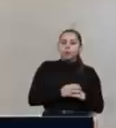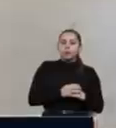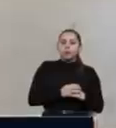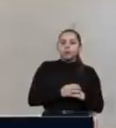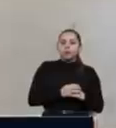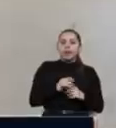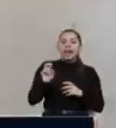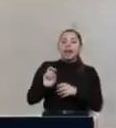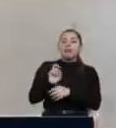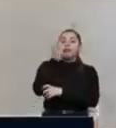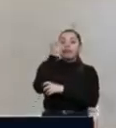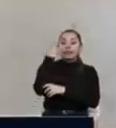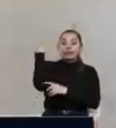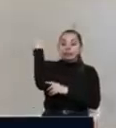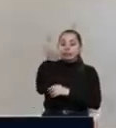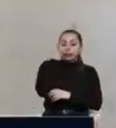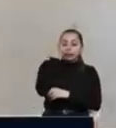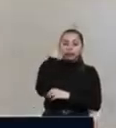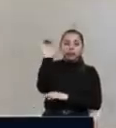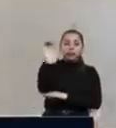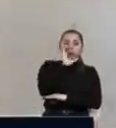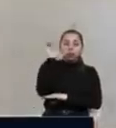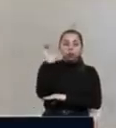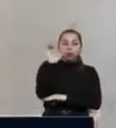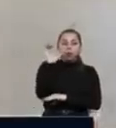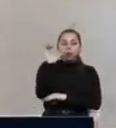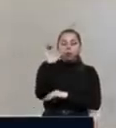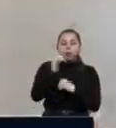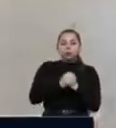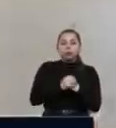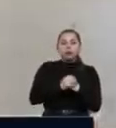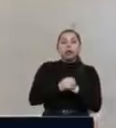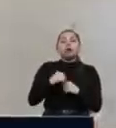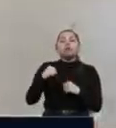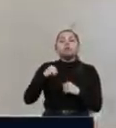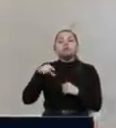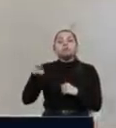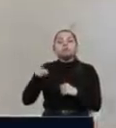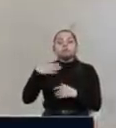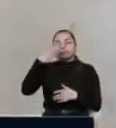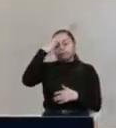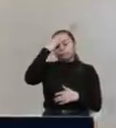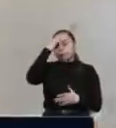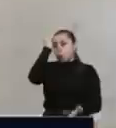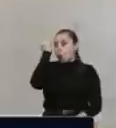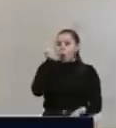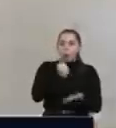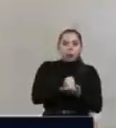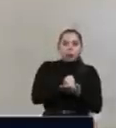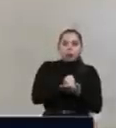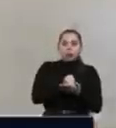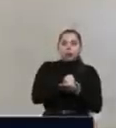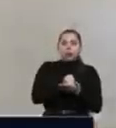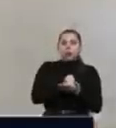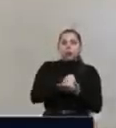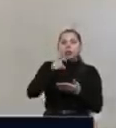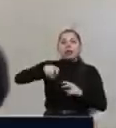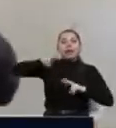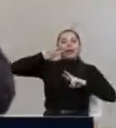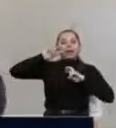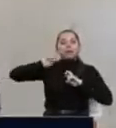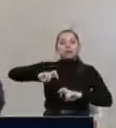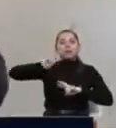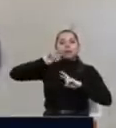La Fiscalía General de Colombia tiene la obligación de